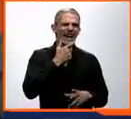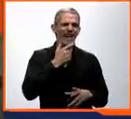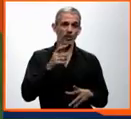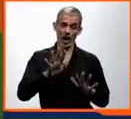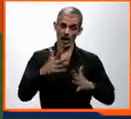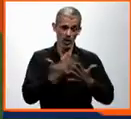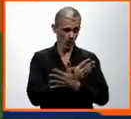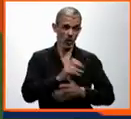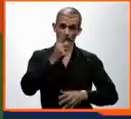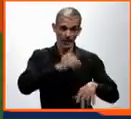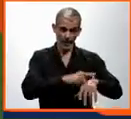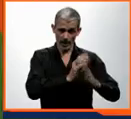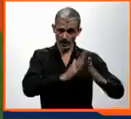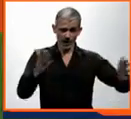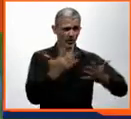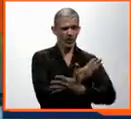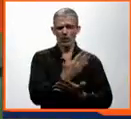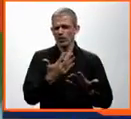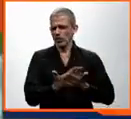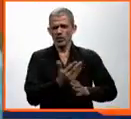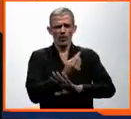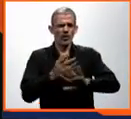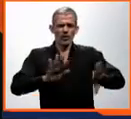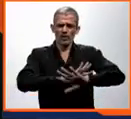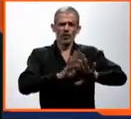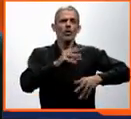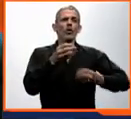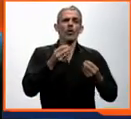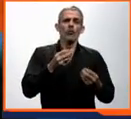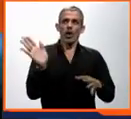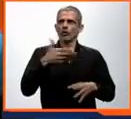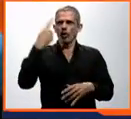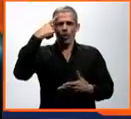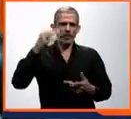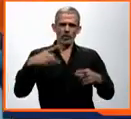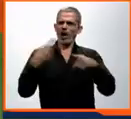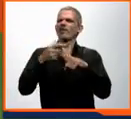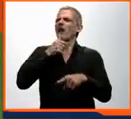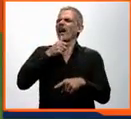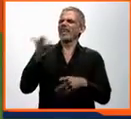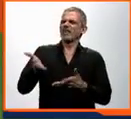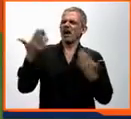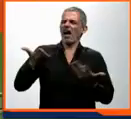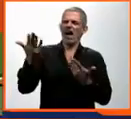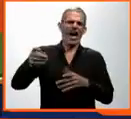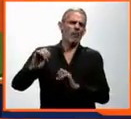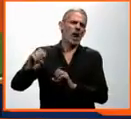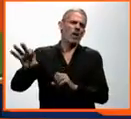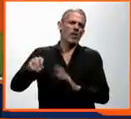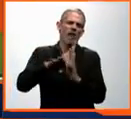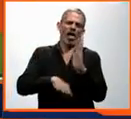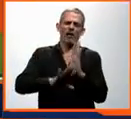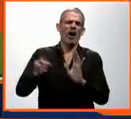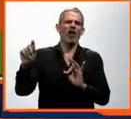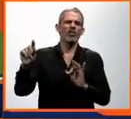mal, más que nada en el primer tiempo, sabiendo de que quizás, bueno, en los papeles todo el mundo decía enfrenta a un Quilmes que no viene bien en la tabla y que